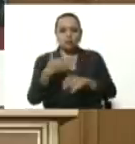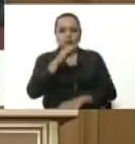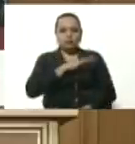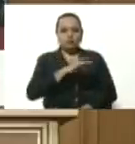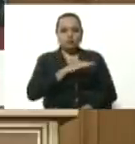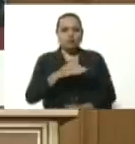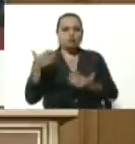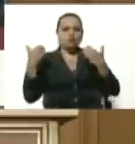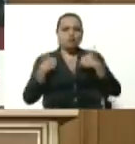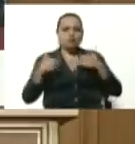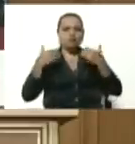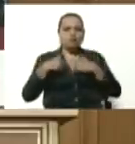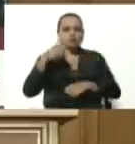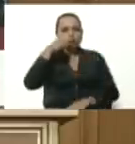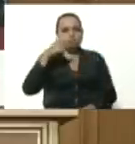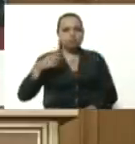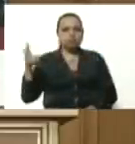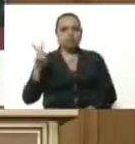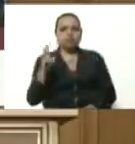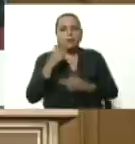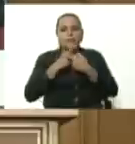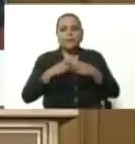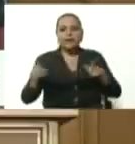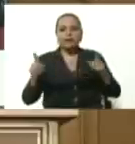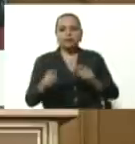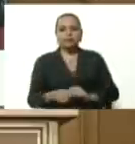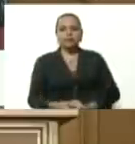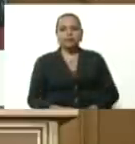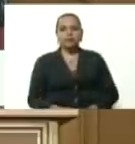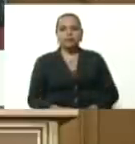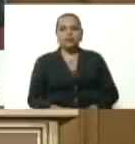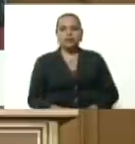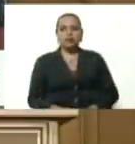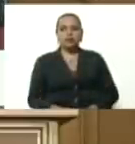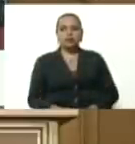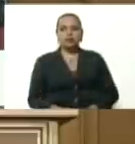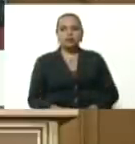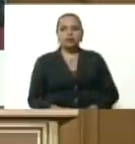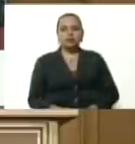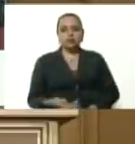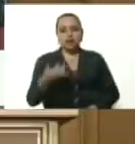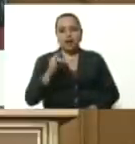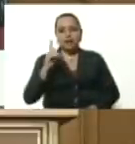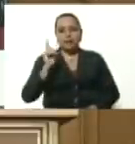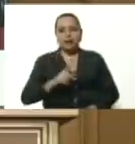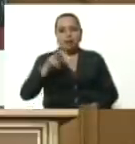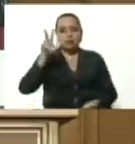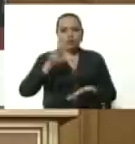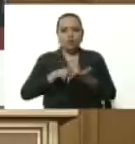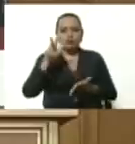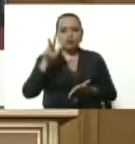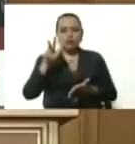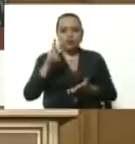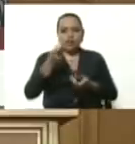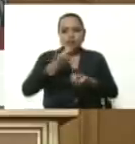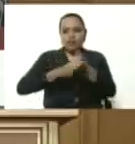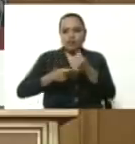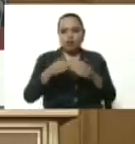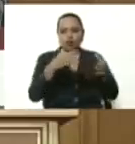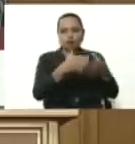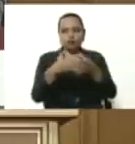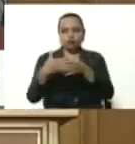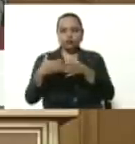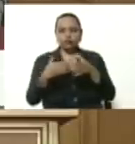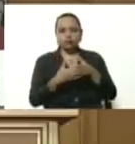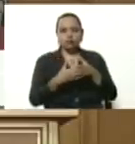pueblo venezolano, pero se exhorta a la aprobación de fondos de organismos bilaterales o de agencias